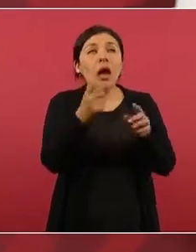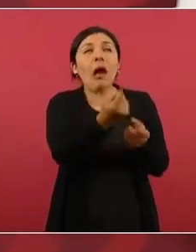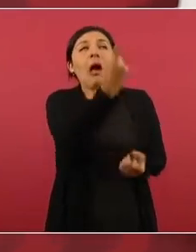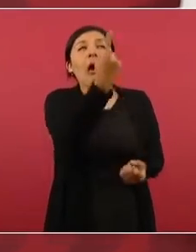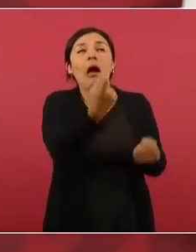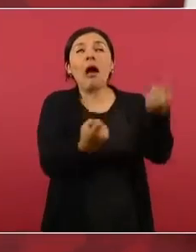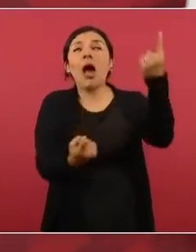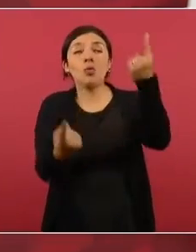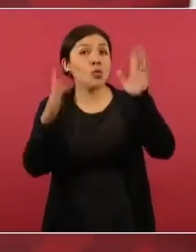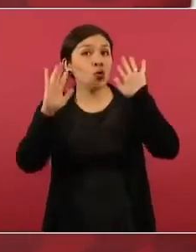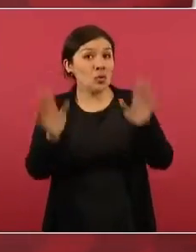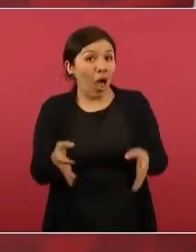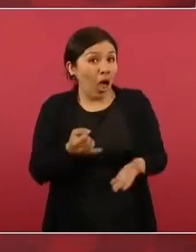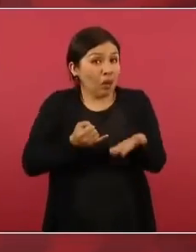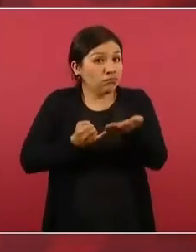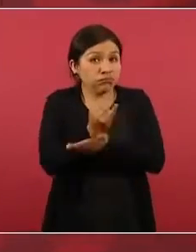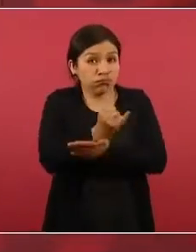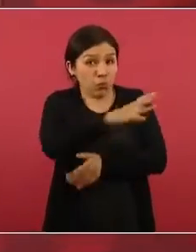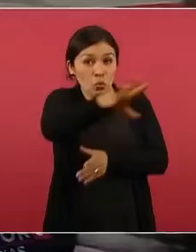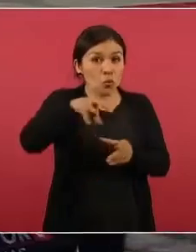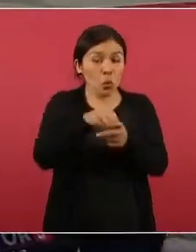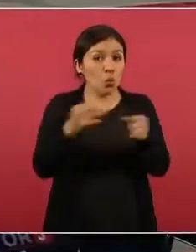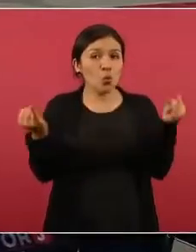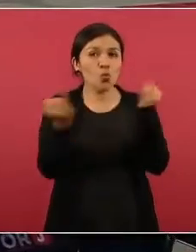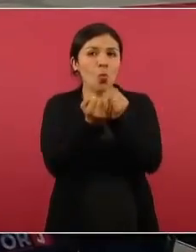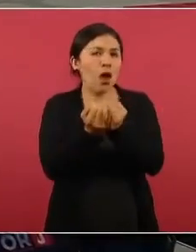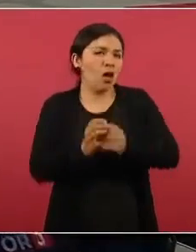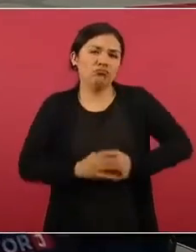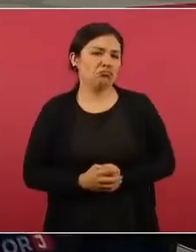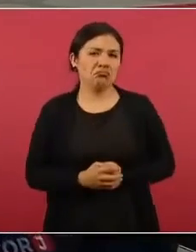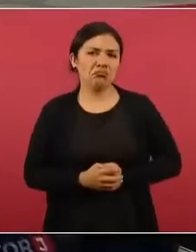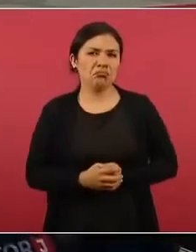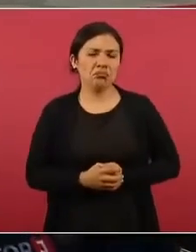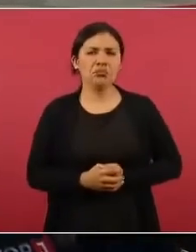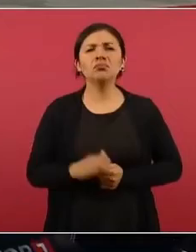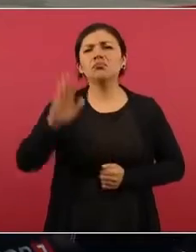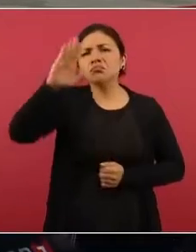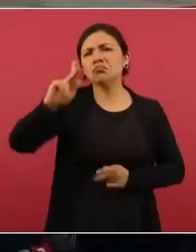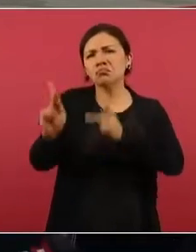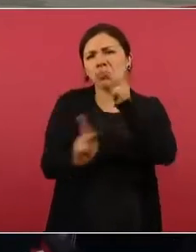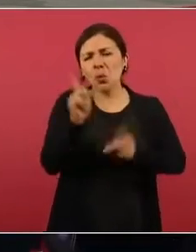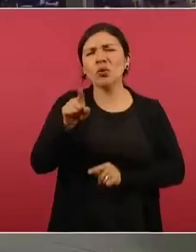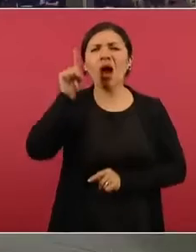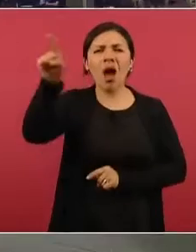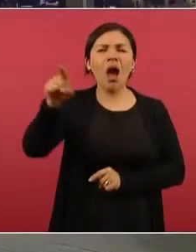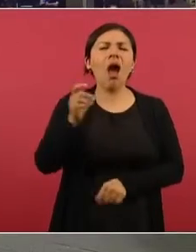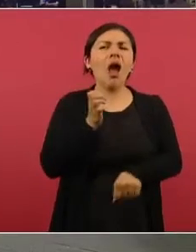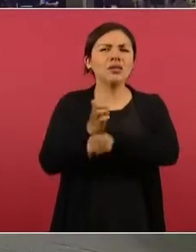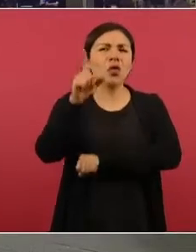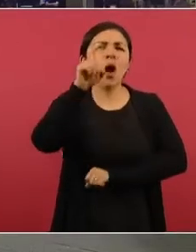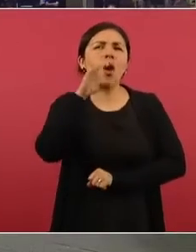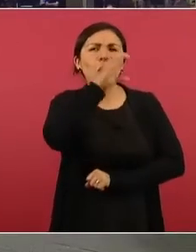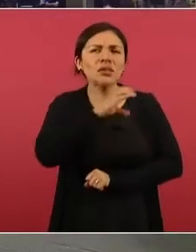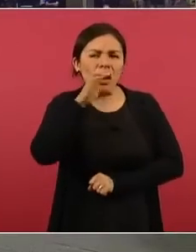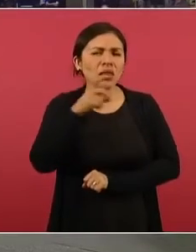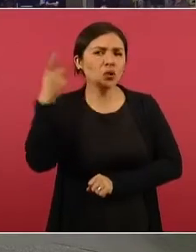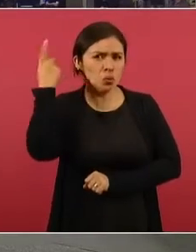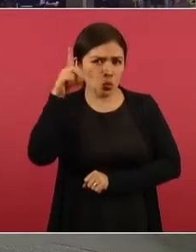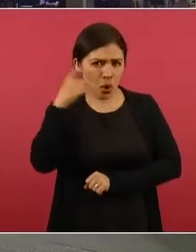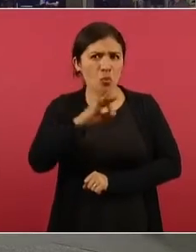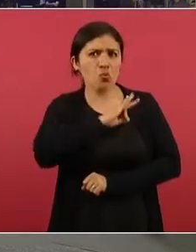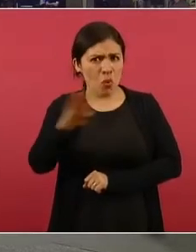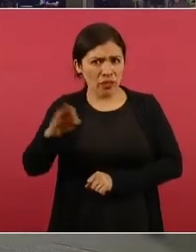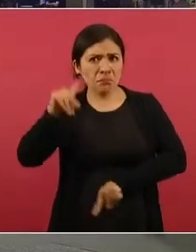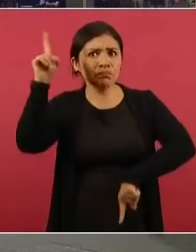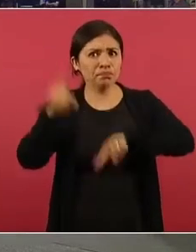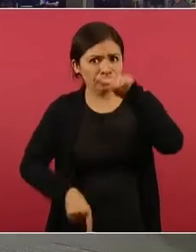El pueblo es mucha pieza. ¿Y da para impugnar, presidente, en el caso de Aguascalientes y Durango? Quedan ¿Qué mensaje